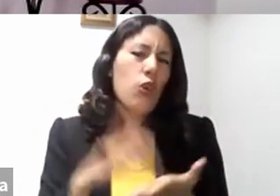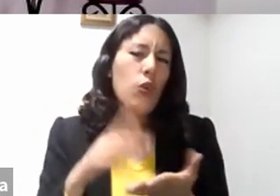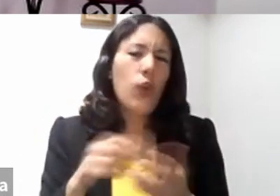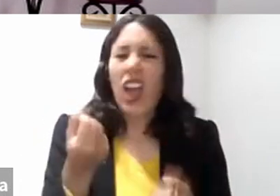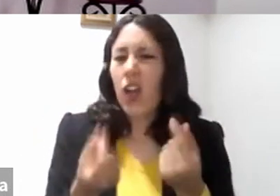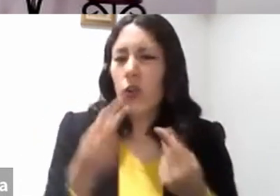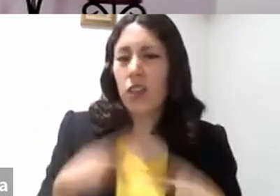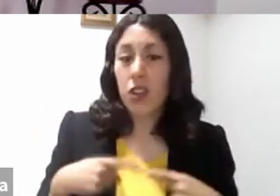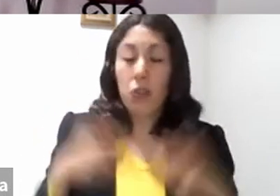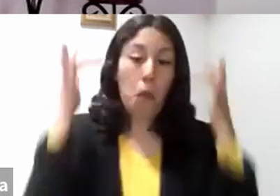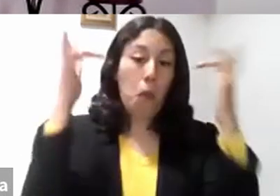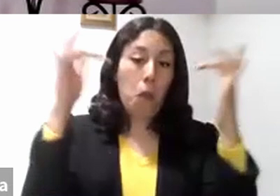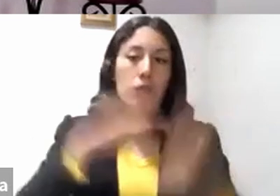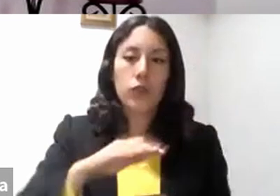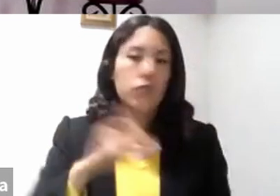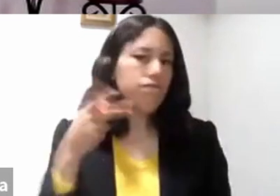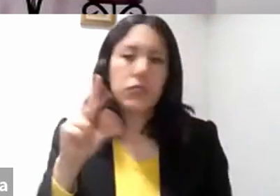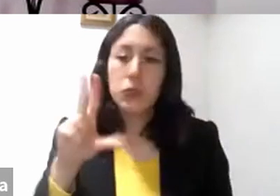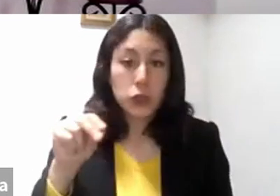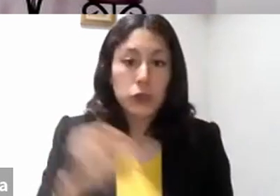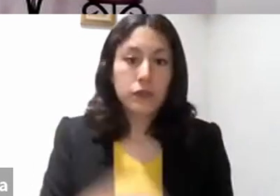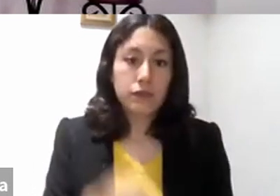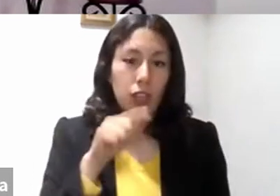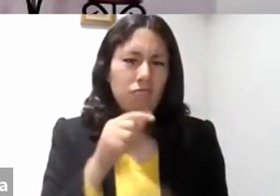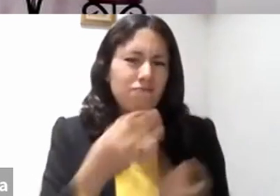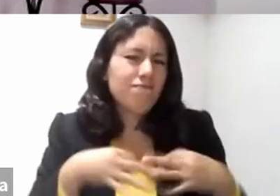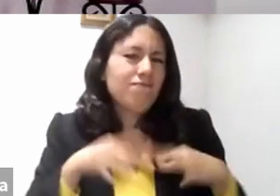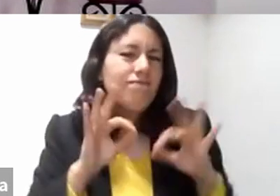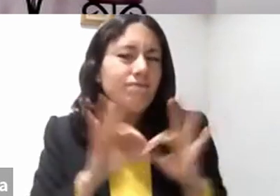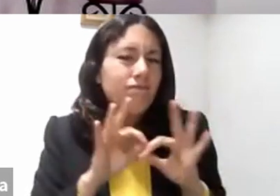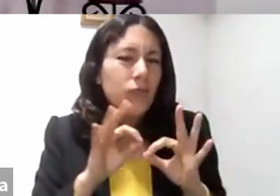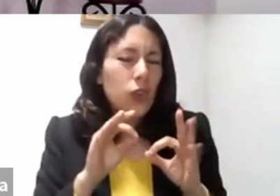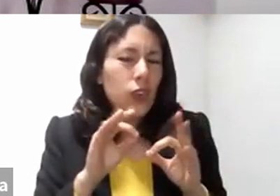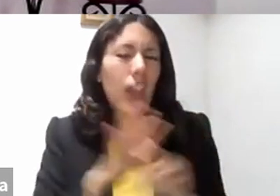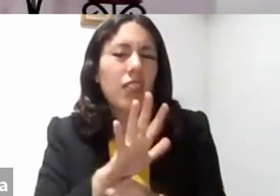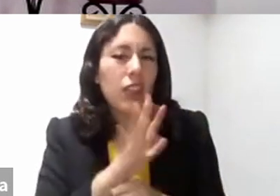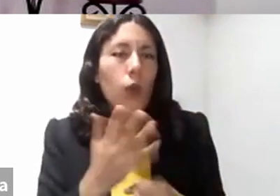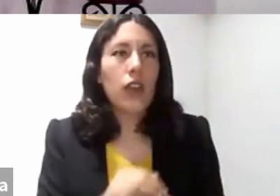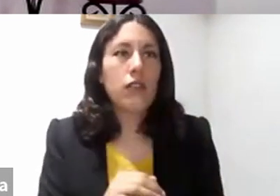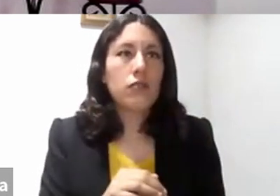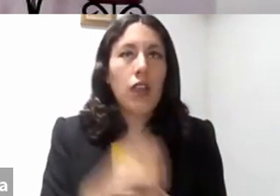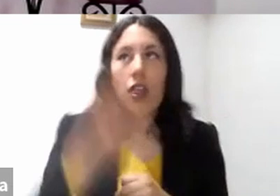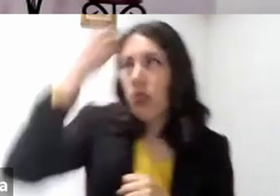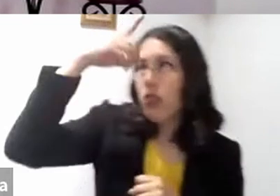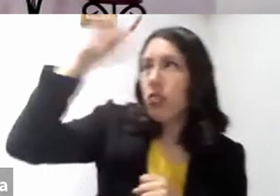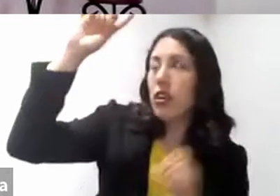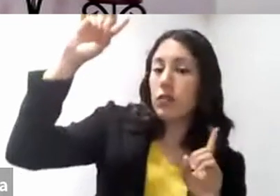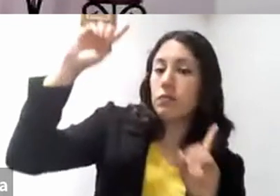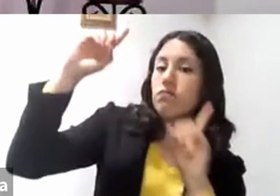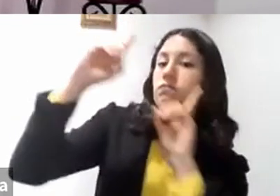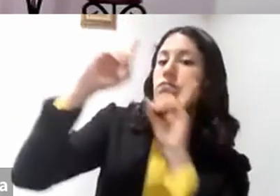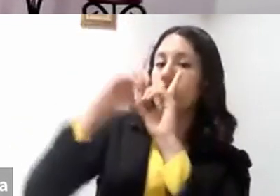lo importante en la meditación es estar en la presencia de dios es pasar